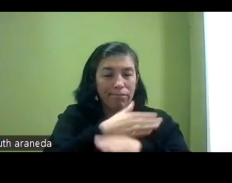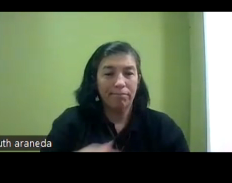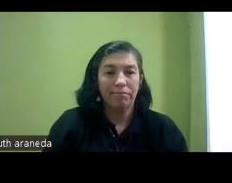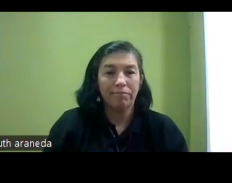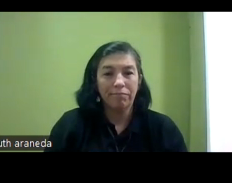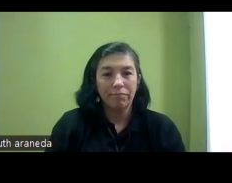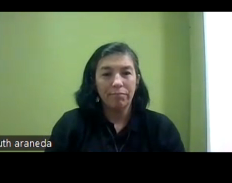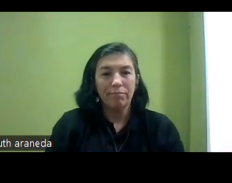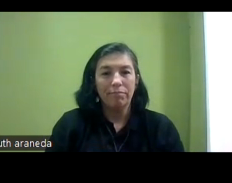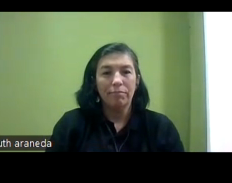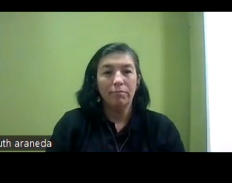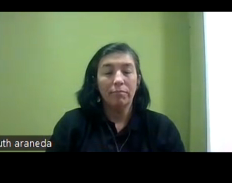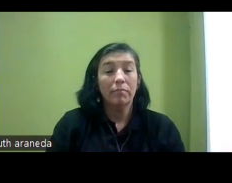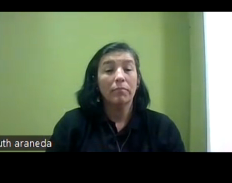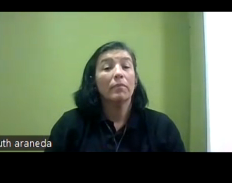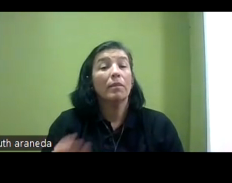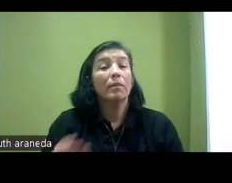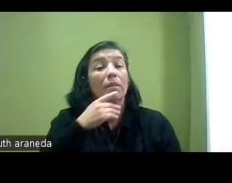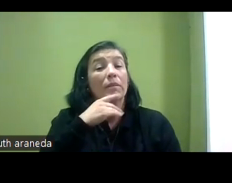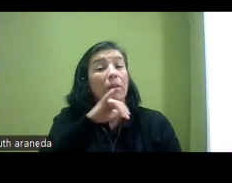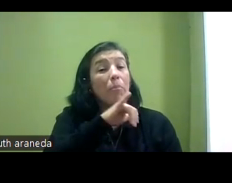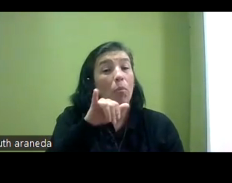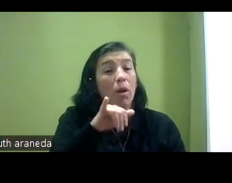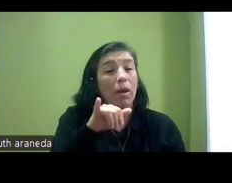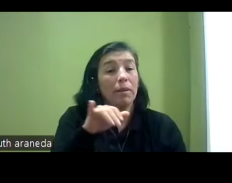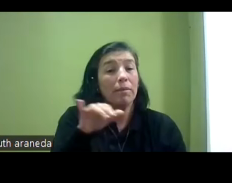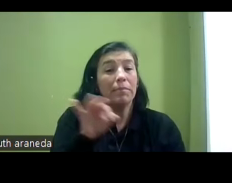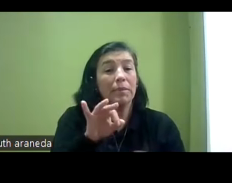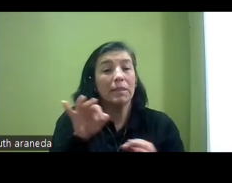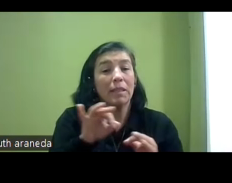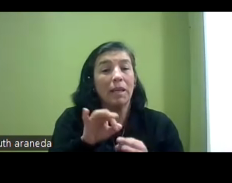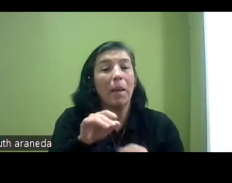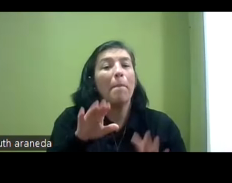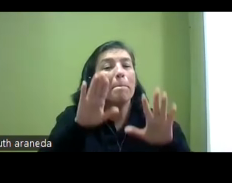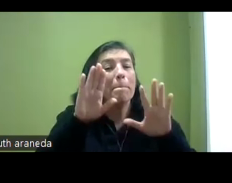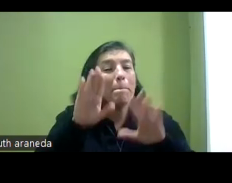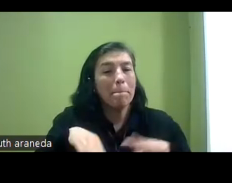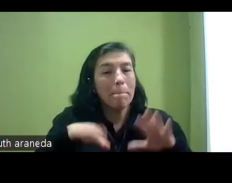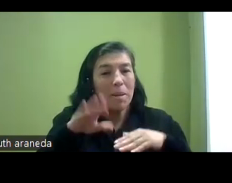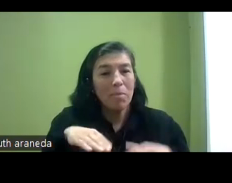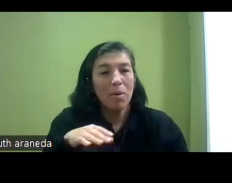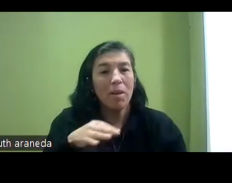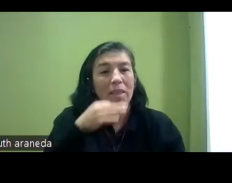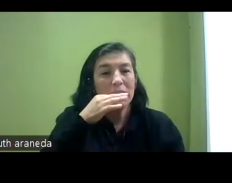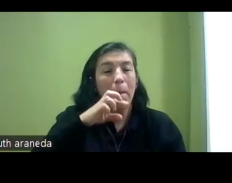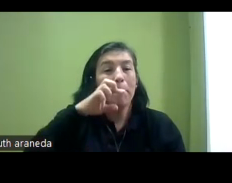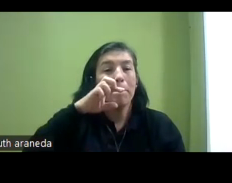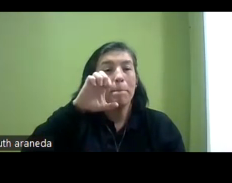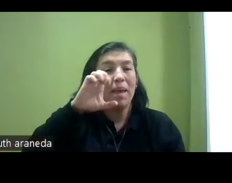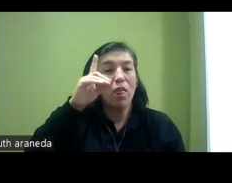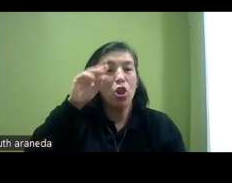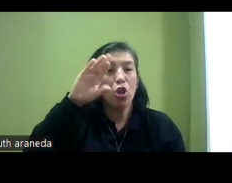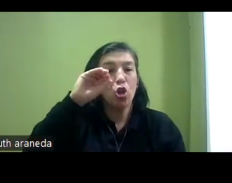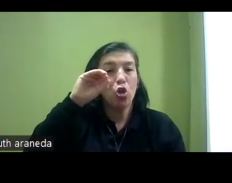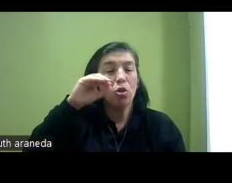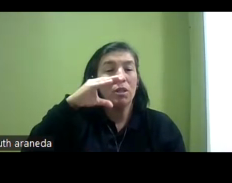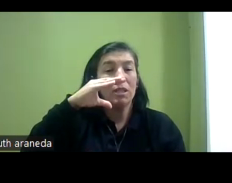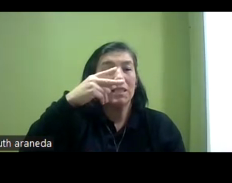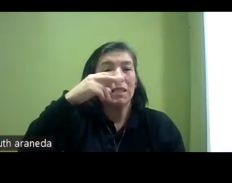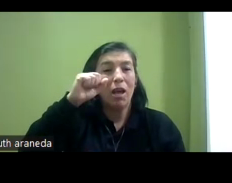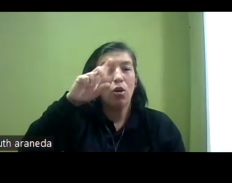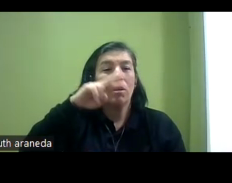Y la otra más tarde repite lo mismo. Pedro Chaco es cacique de los